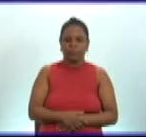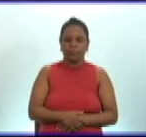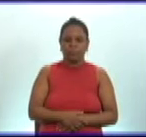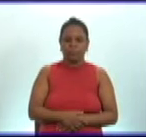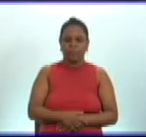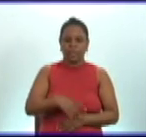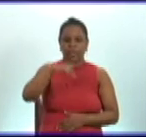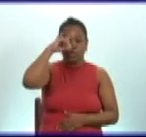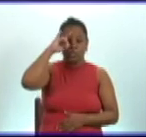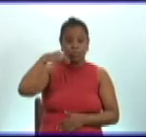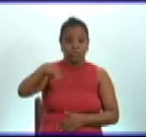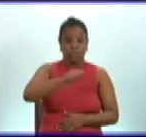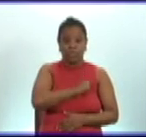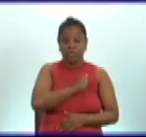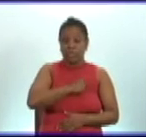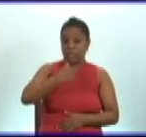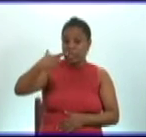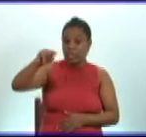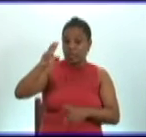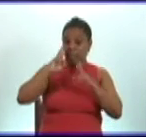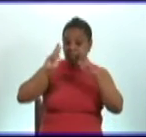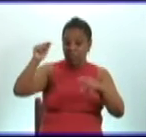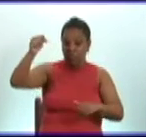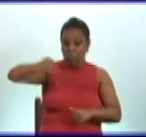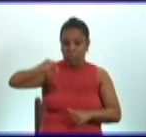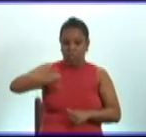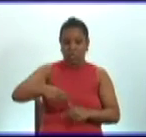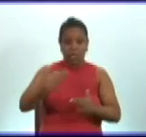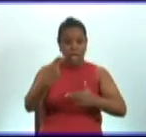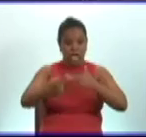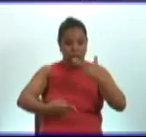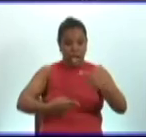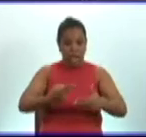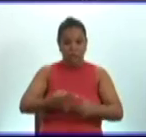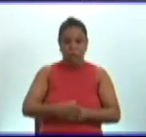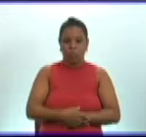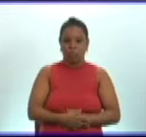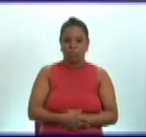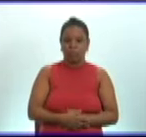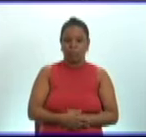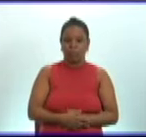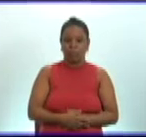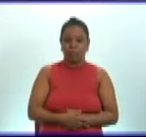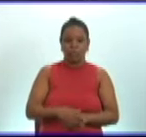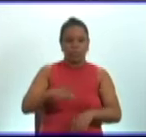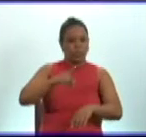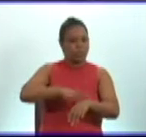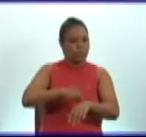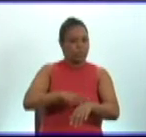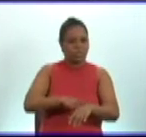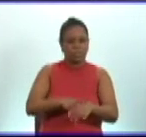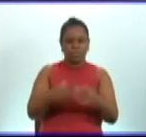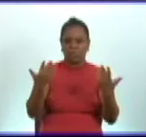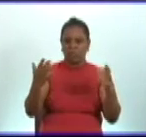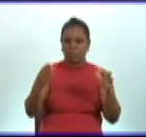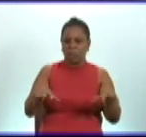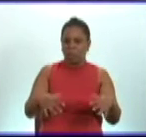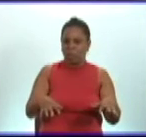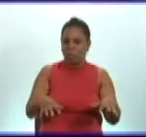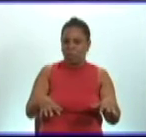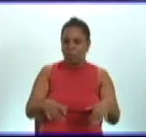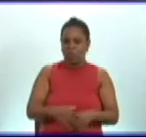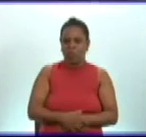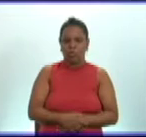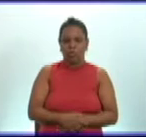Si ustedes quieren salir vivos de aquí, háganlo. No son tiempos de andar con mano floja.